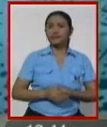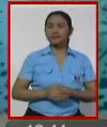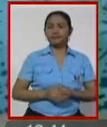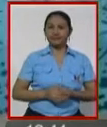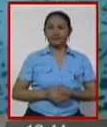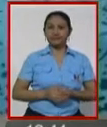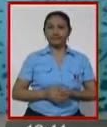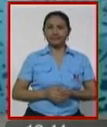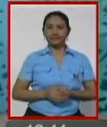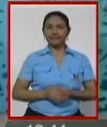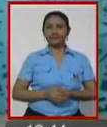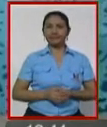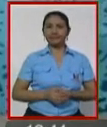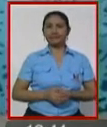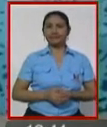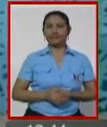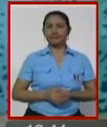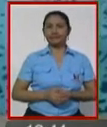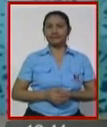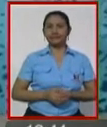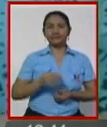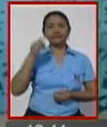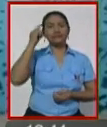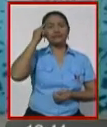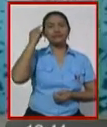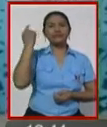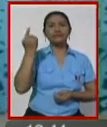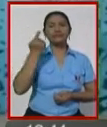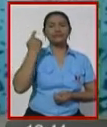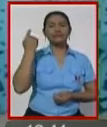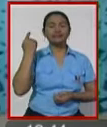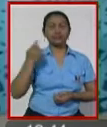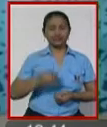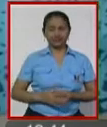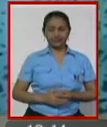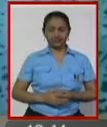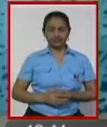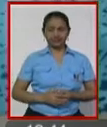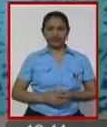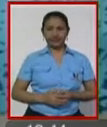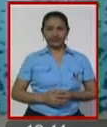empezando a marear y a